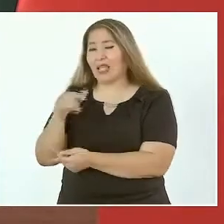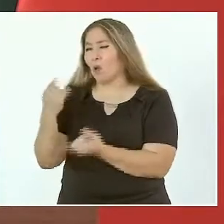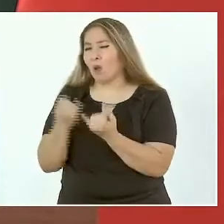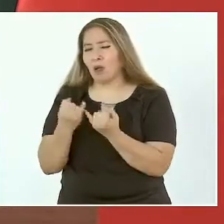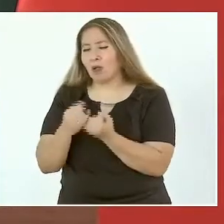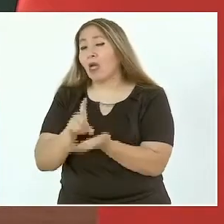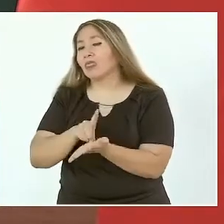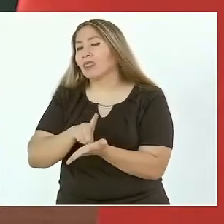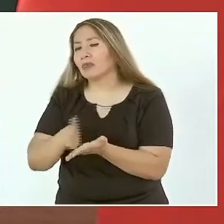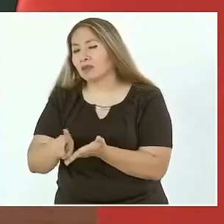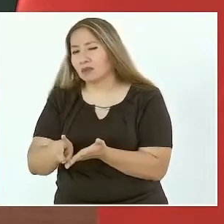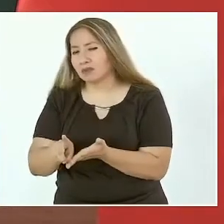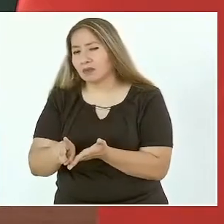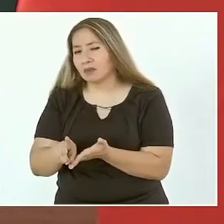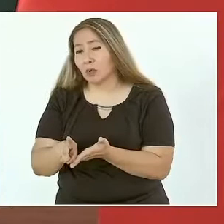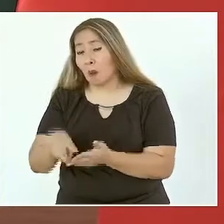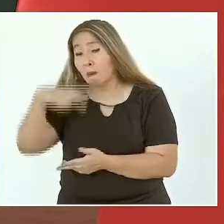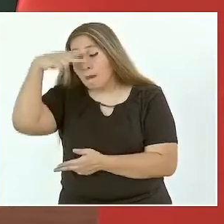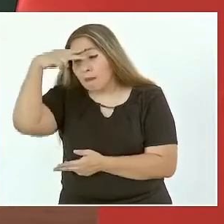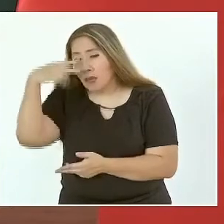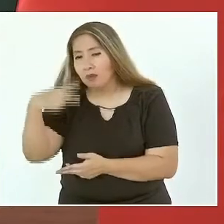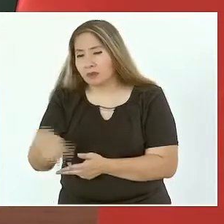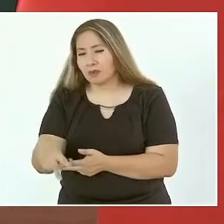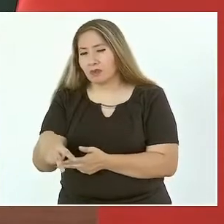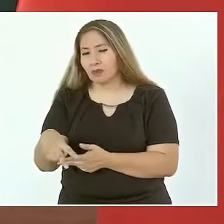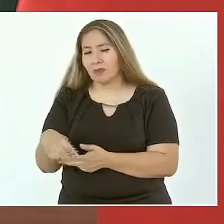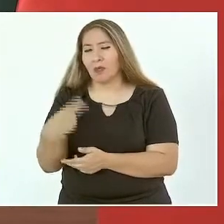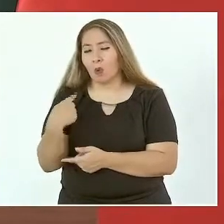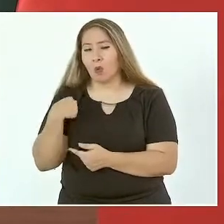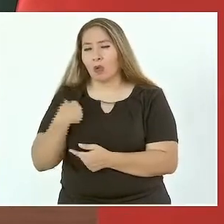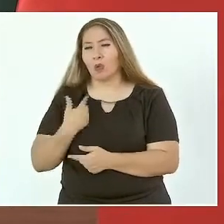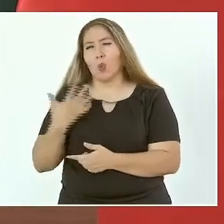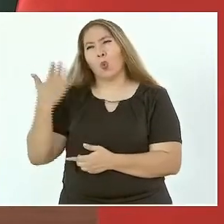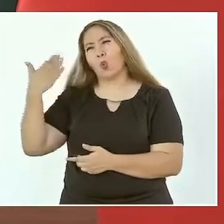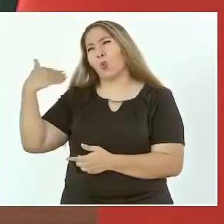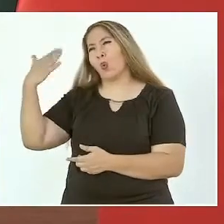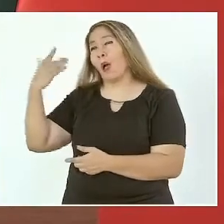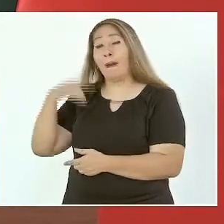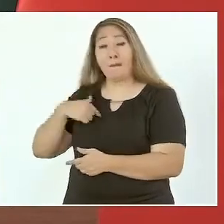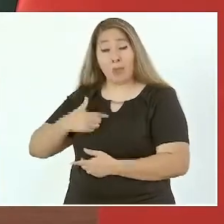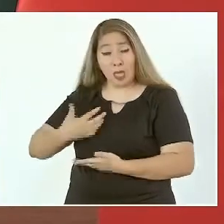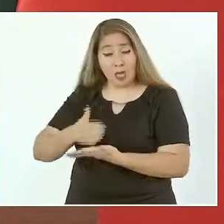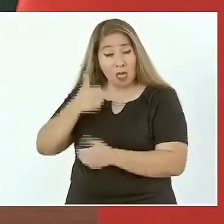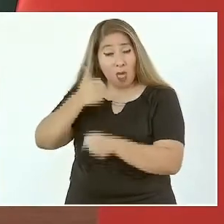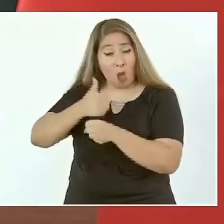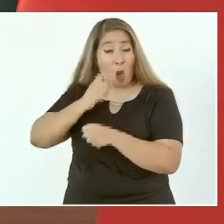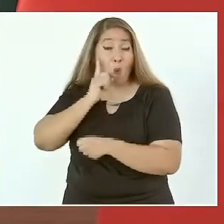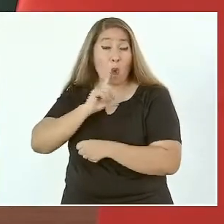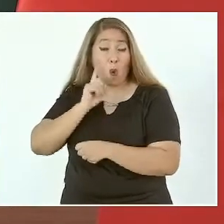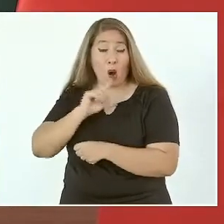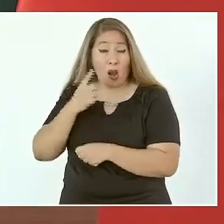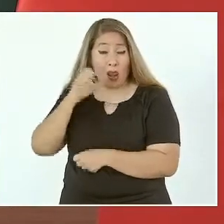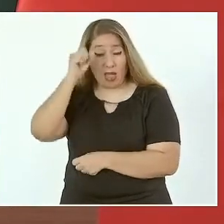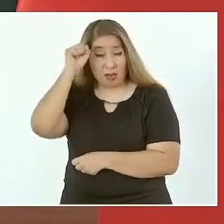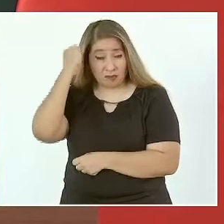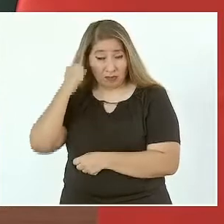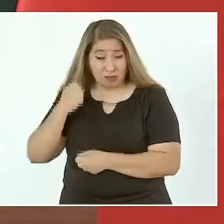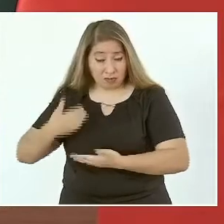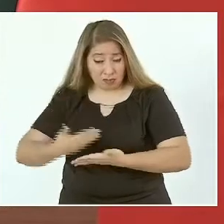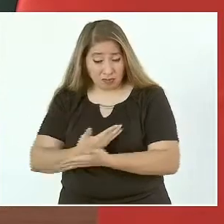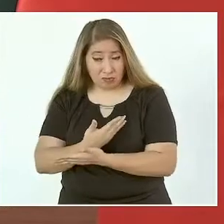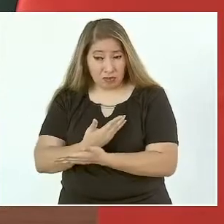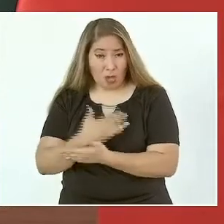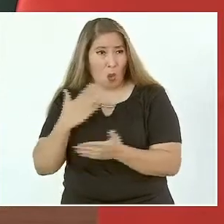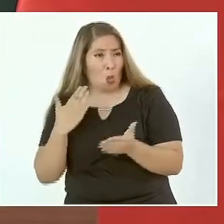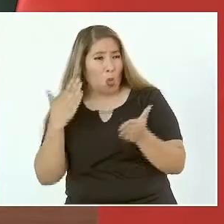también su derecho a ser considerados mexicanos. Cuando mi abuela, nacida en Sinaloa, salió del país en 1932 con destino